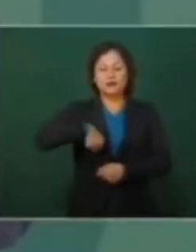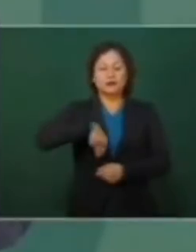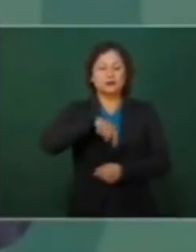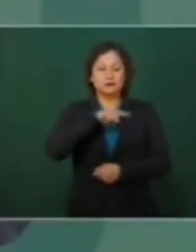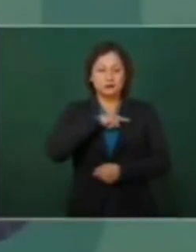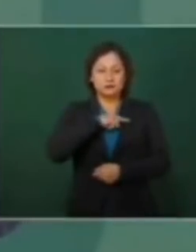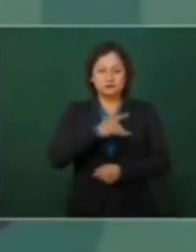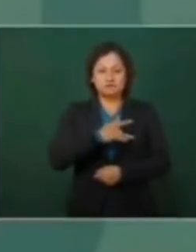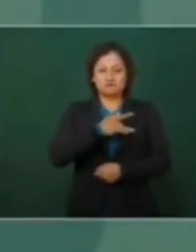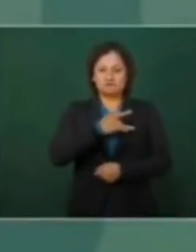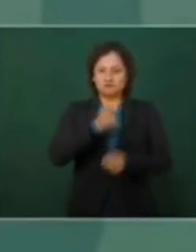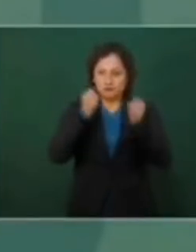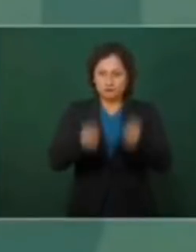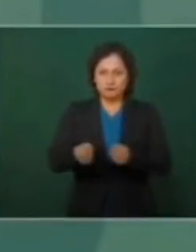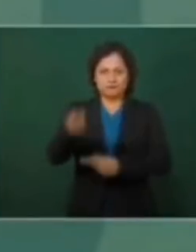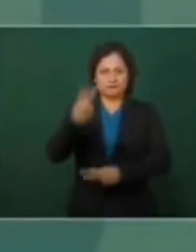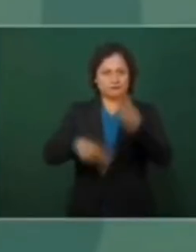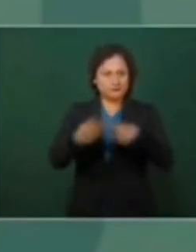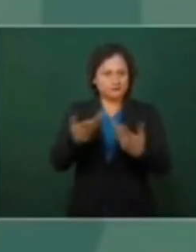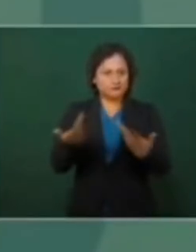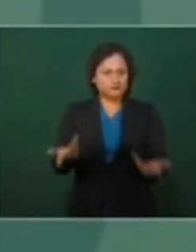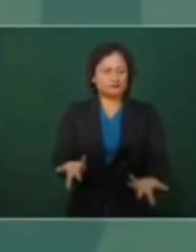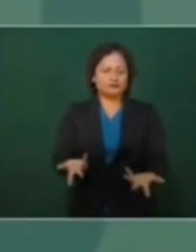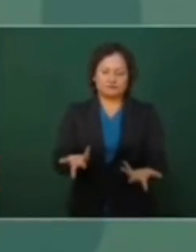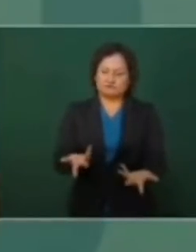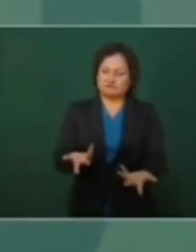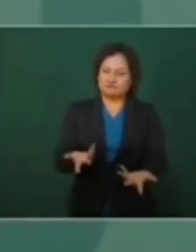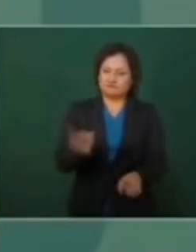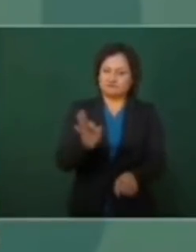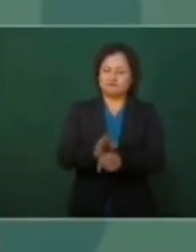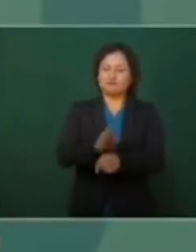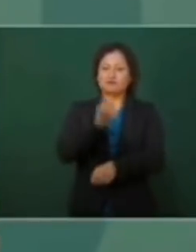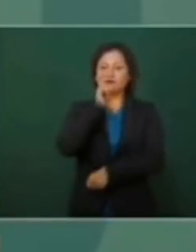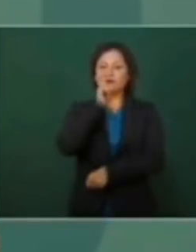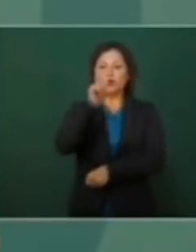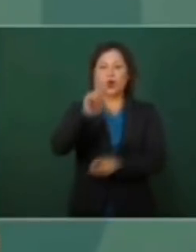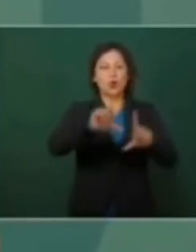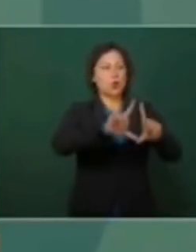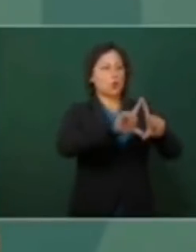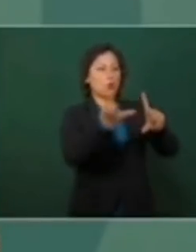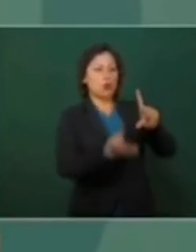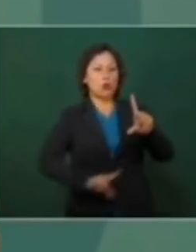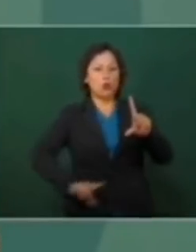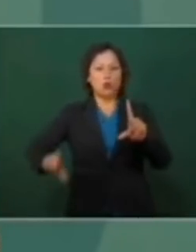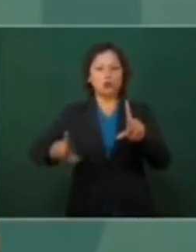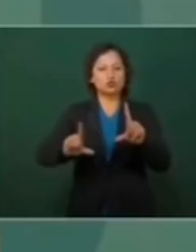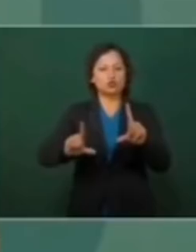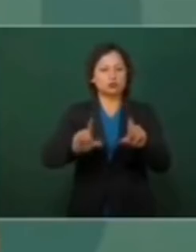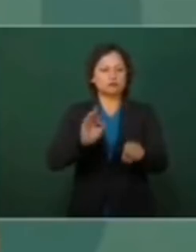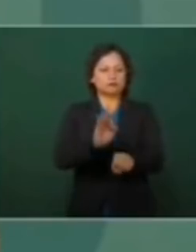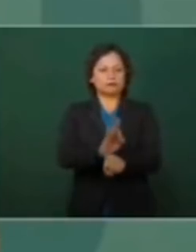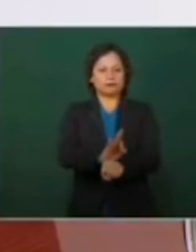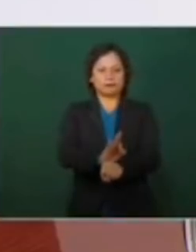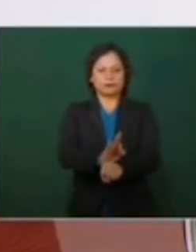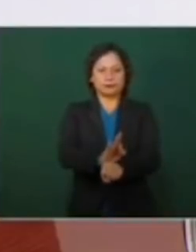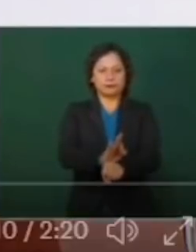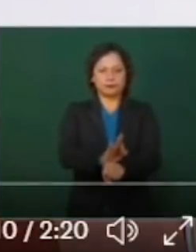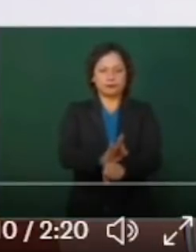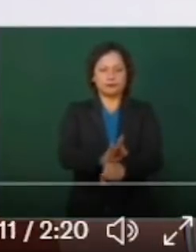esto no solo para que no falle la luz o que no falte la luz o que no hay apagones en